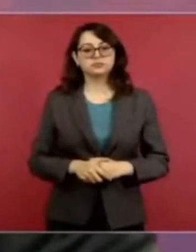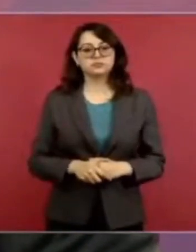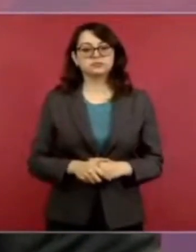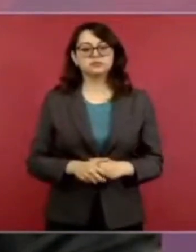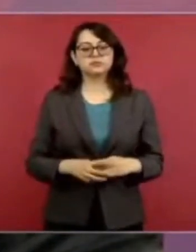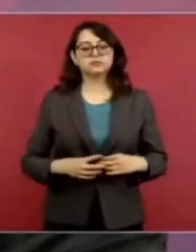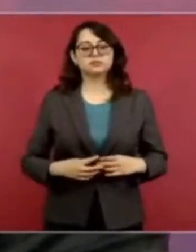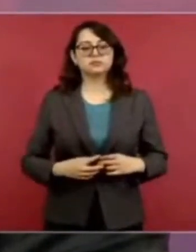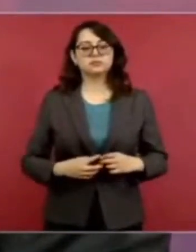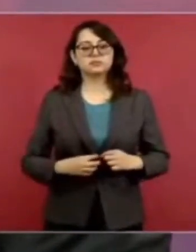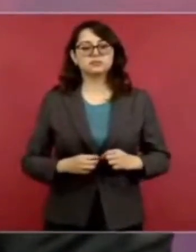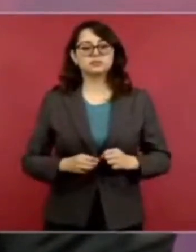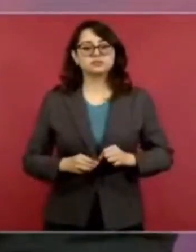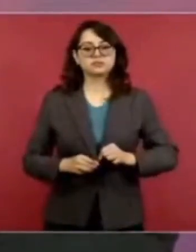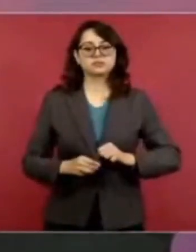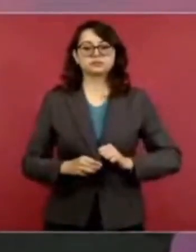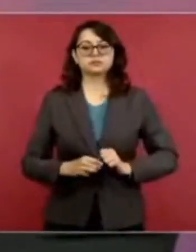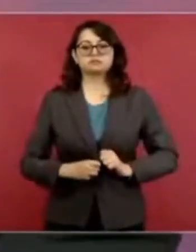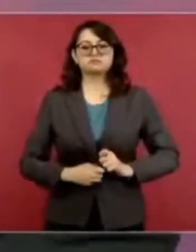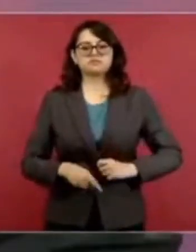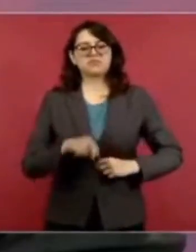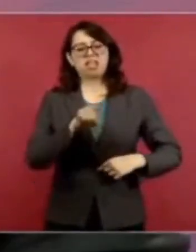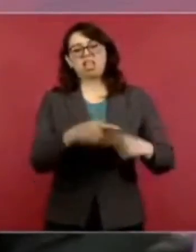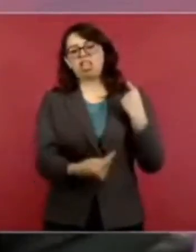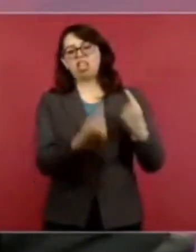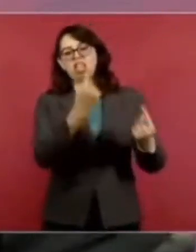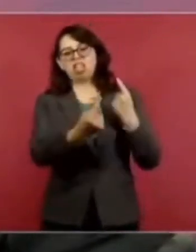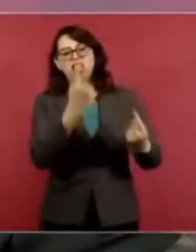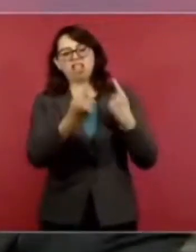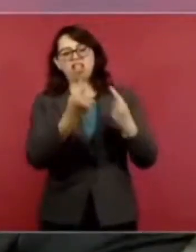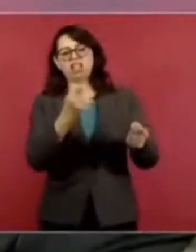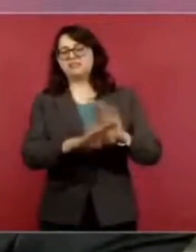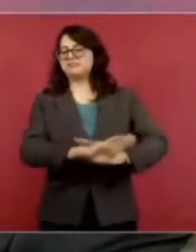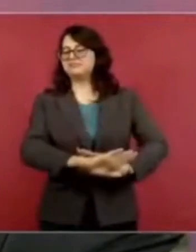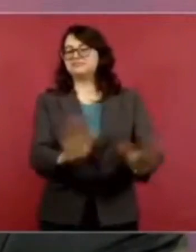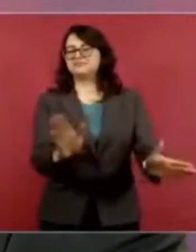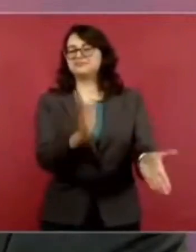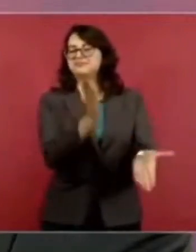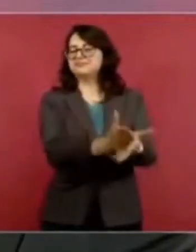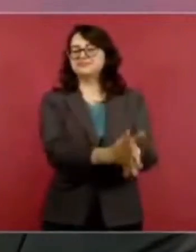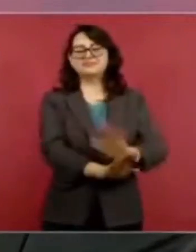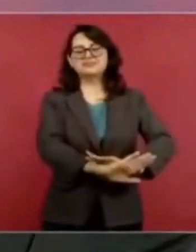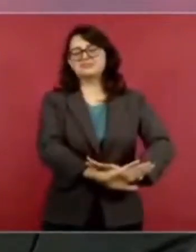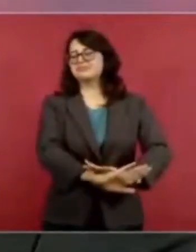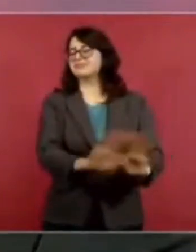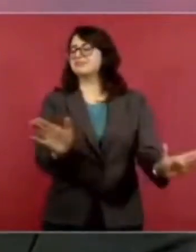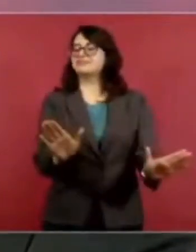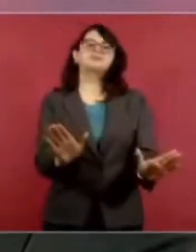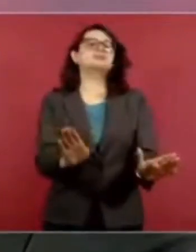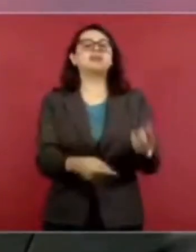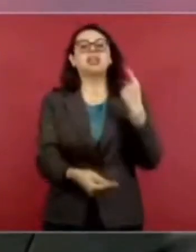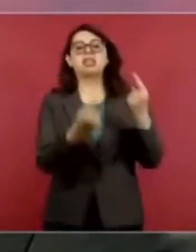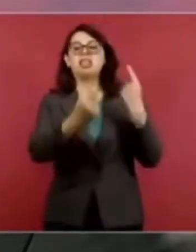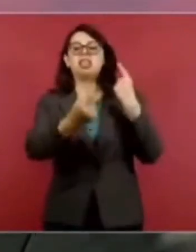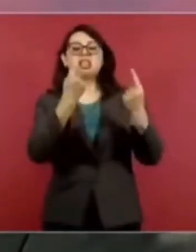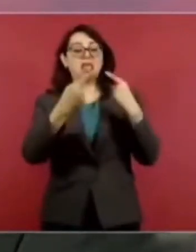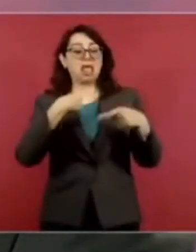consulado? No, no voy a caer en provocaciones. O sea, no. Estoy hablando, estoy explicando por